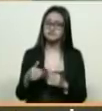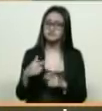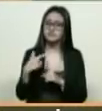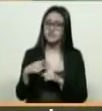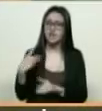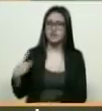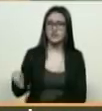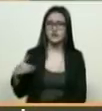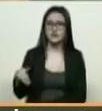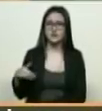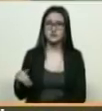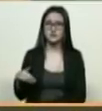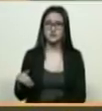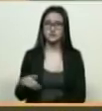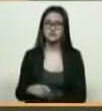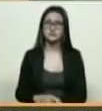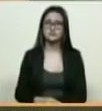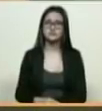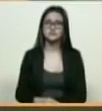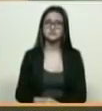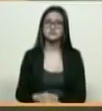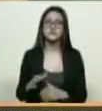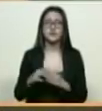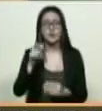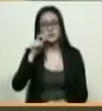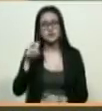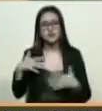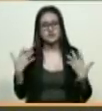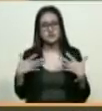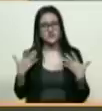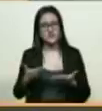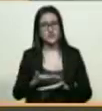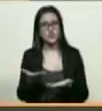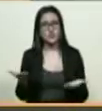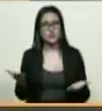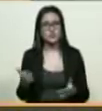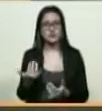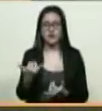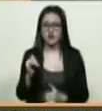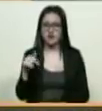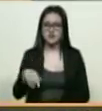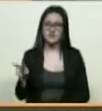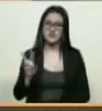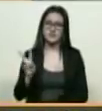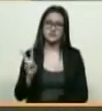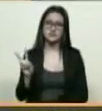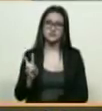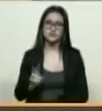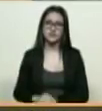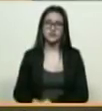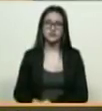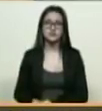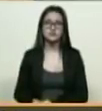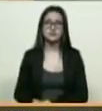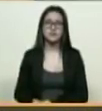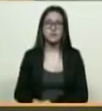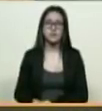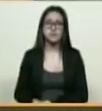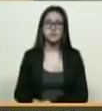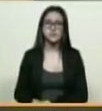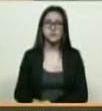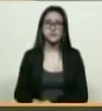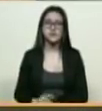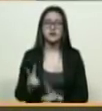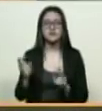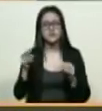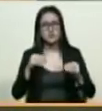tiene todos nuestros habitantes al disfrute de los patrimonios con los que contamos en Venezuela. Igualmente desde la dimensión